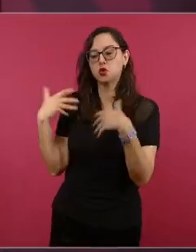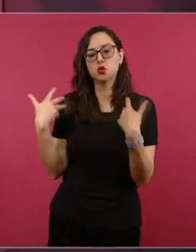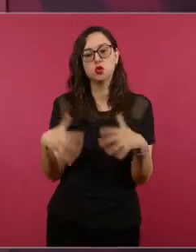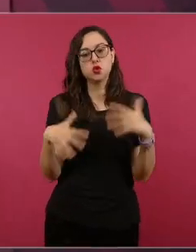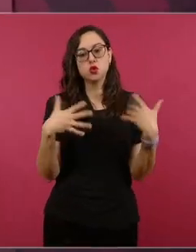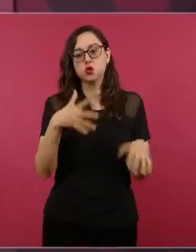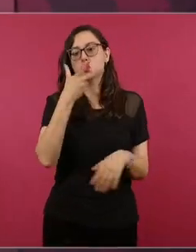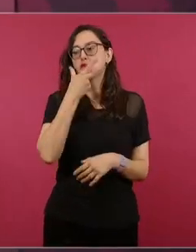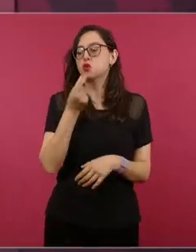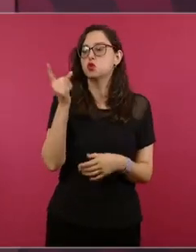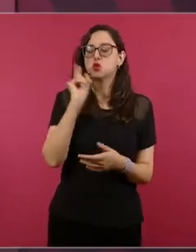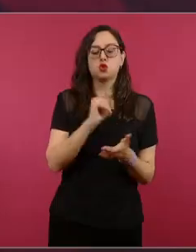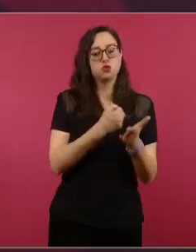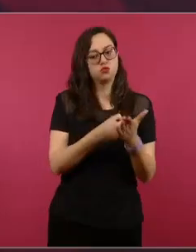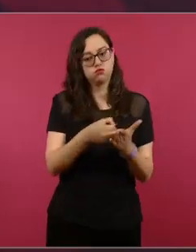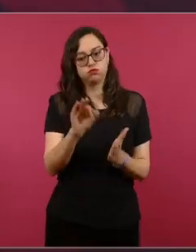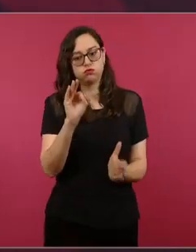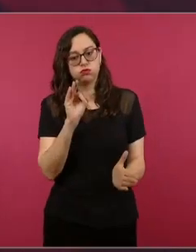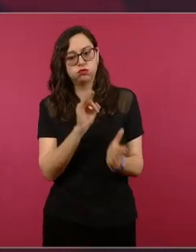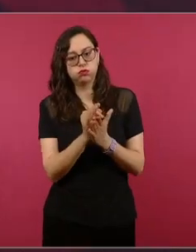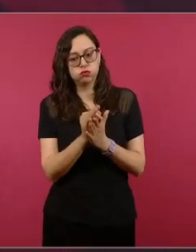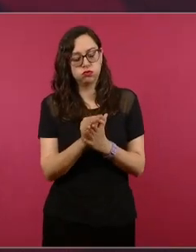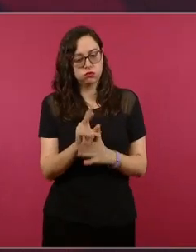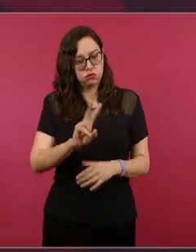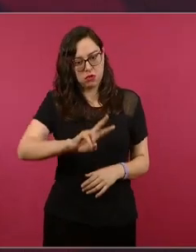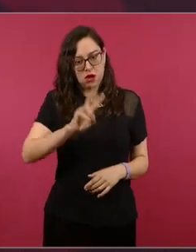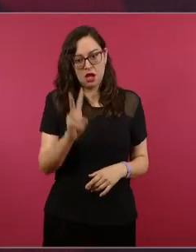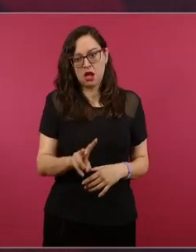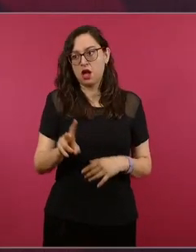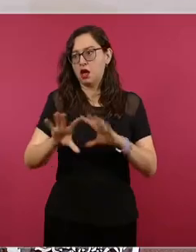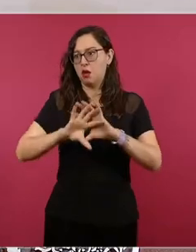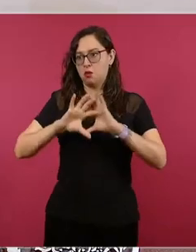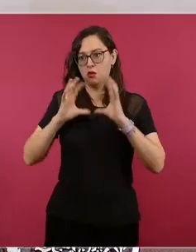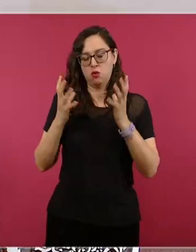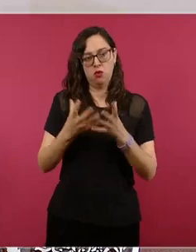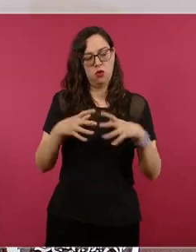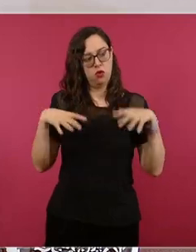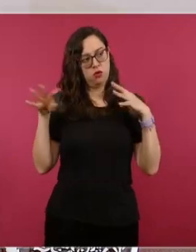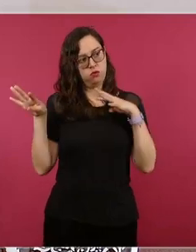héroes, heroínas, son un ejemplo mundial,